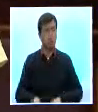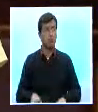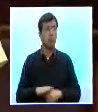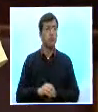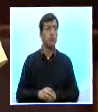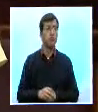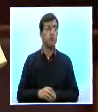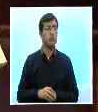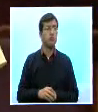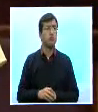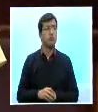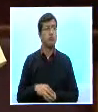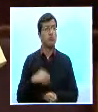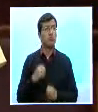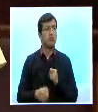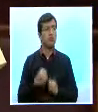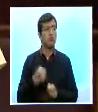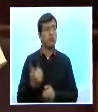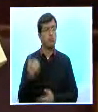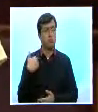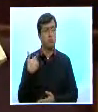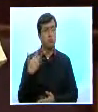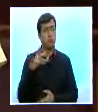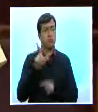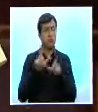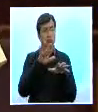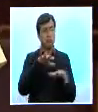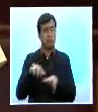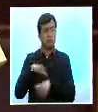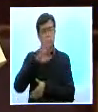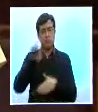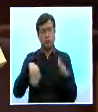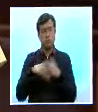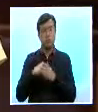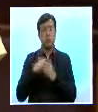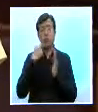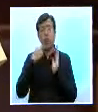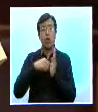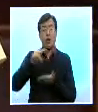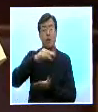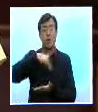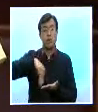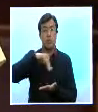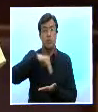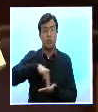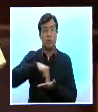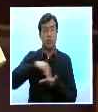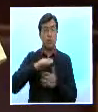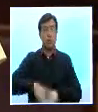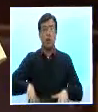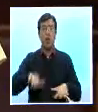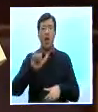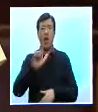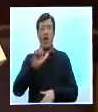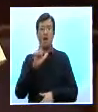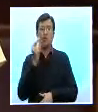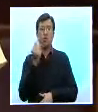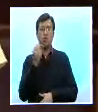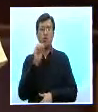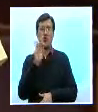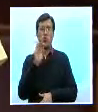en los problemas que tenemos los agricultores en todos los sectores en la provincia manabí en el sitio los algo donde hay una